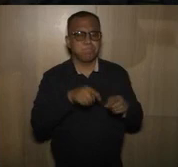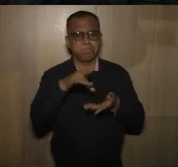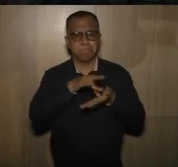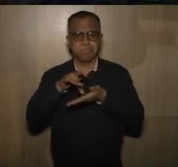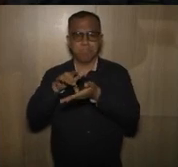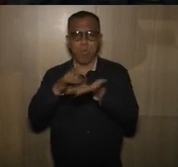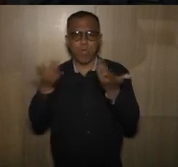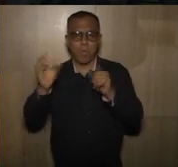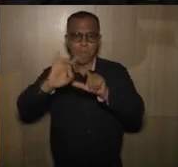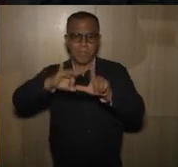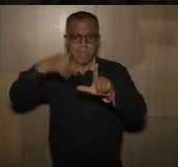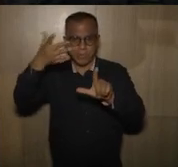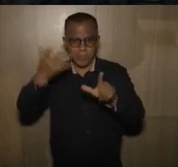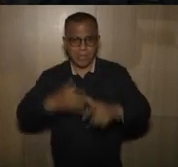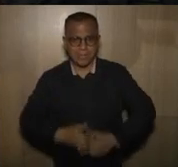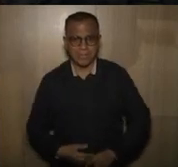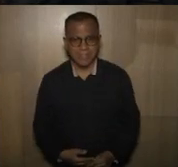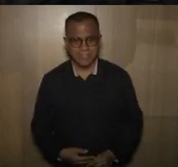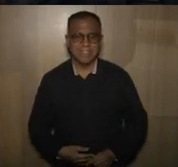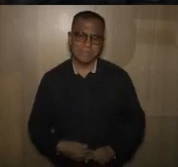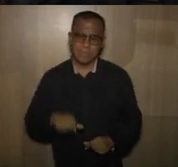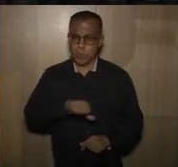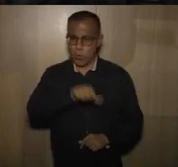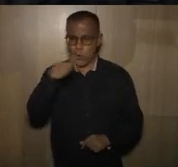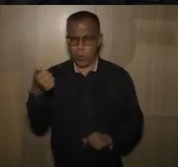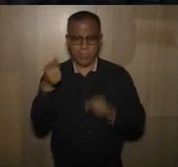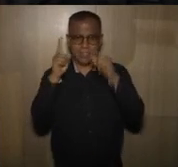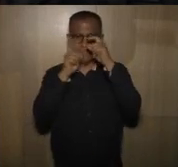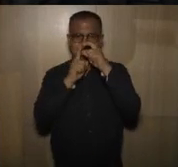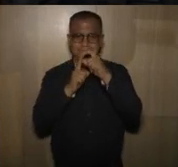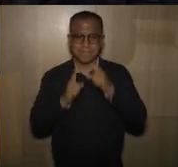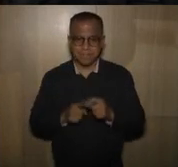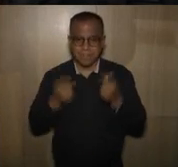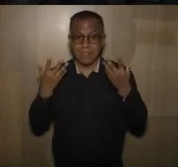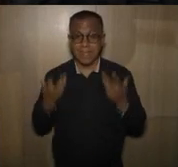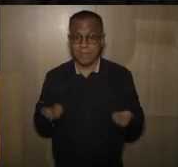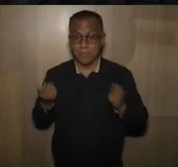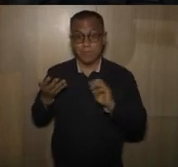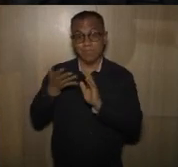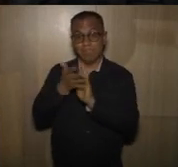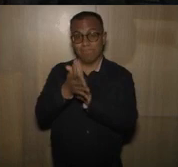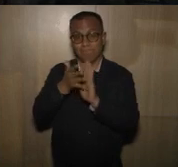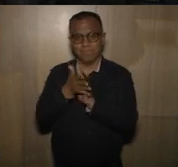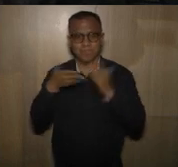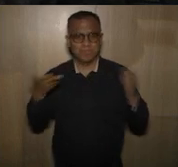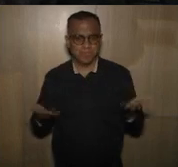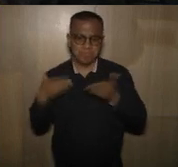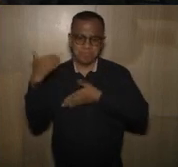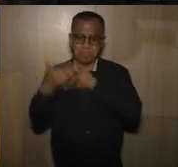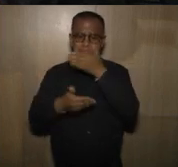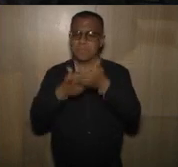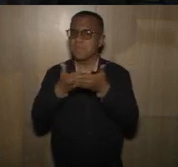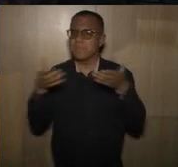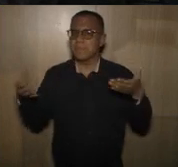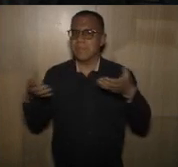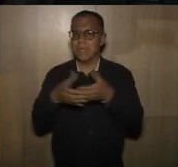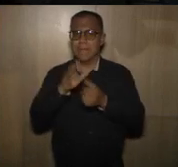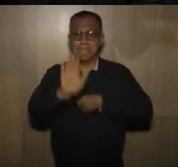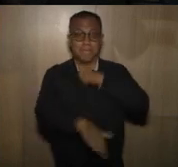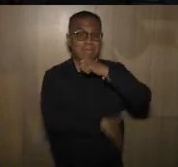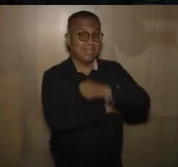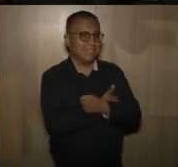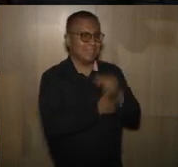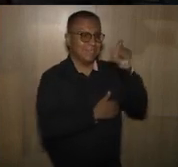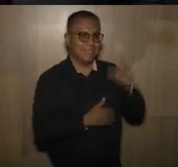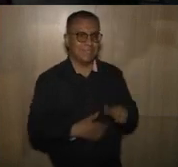desde la virtualidad. Permítanme entregar otras palabras que quisimos rescatar de la apertura que nos hizo la ministra